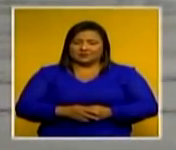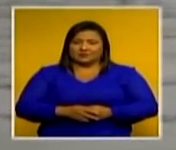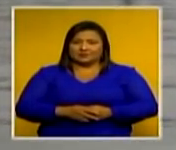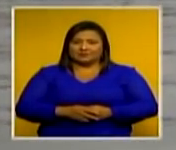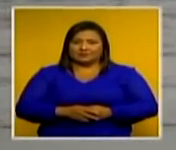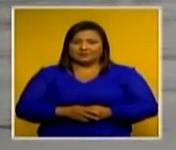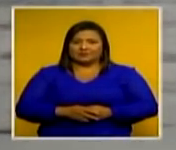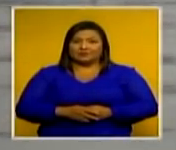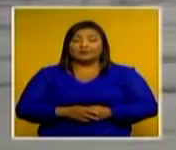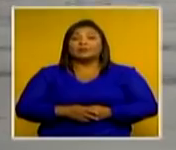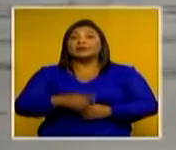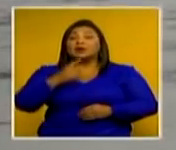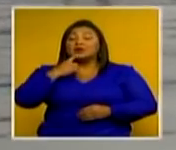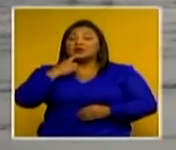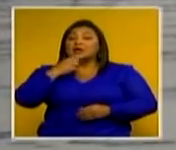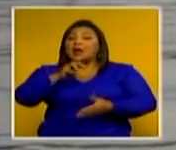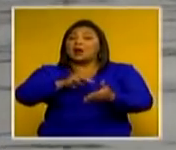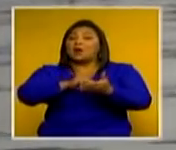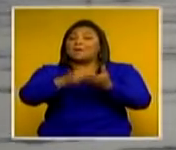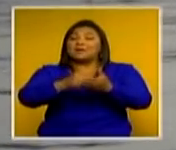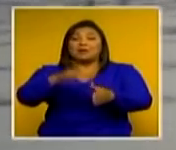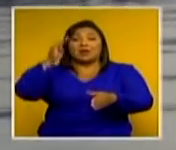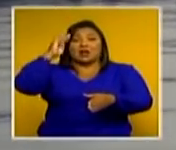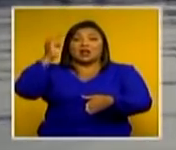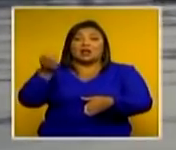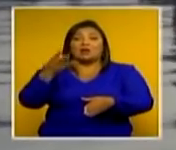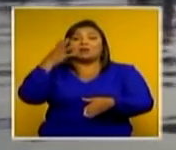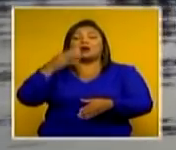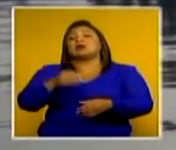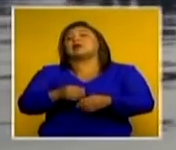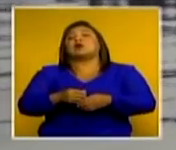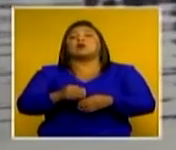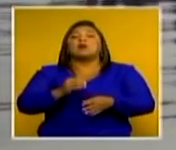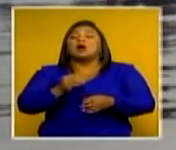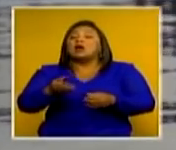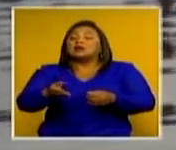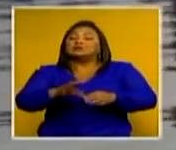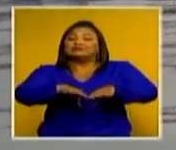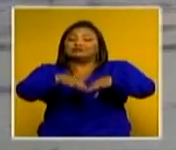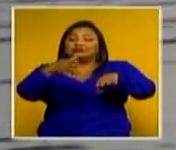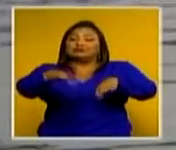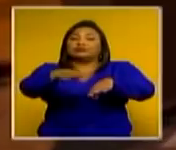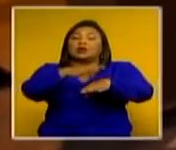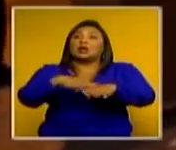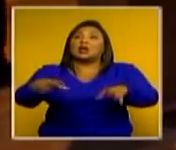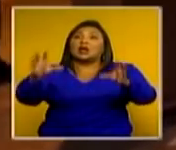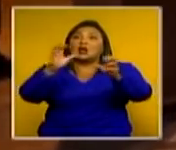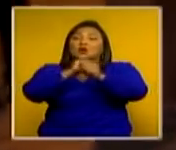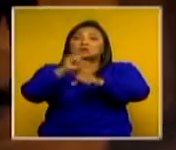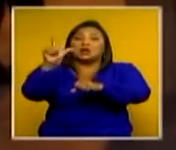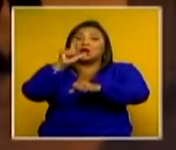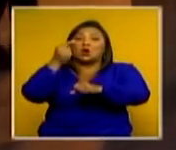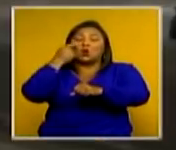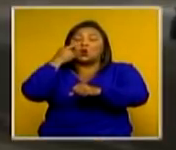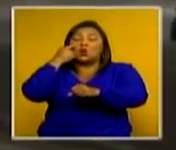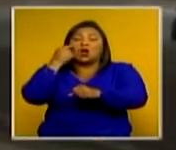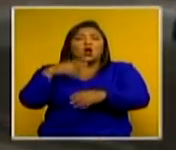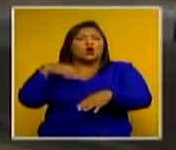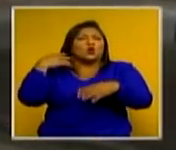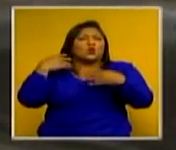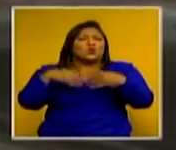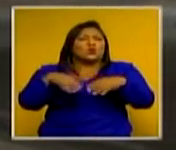la acción por parte de los miembros de la marina tratando de habilitar el paso del estero huaylá en horas de la noche del lunes provocó una fuerte reacción